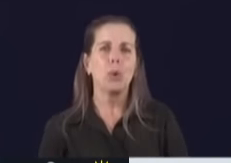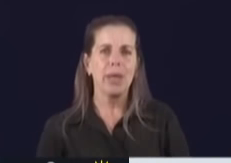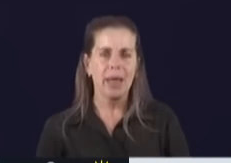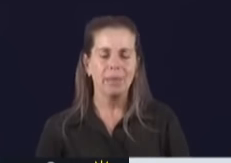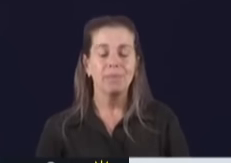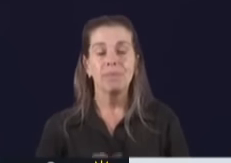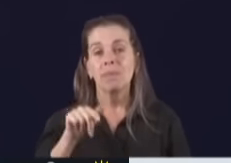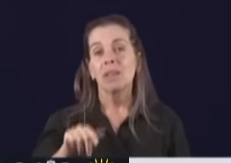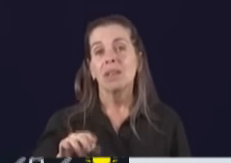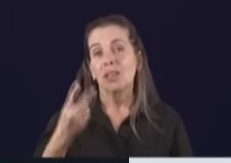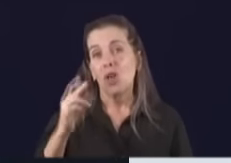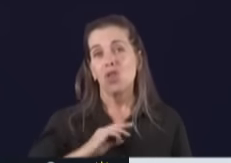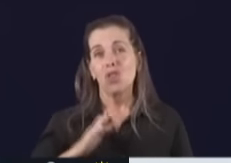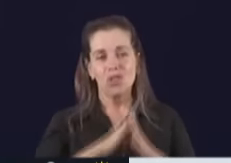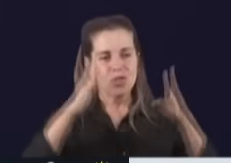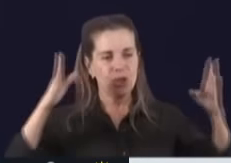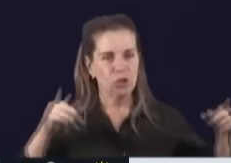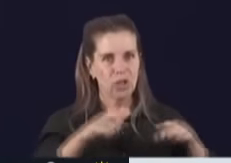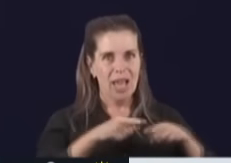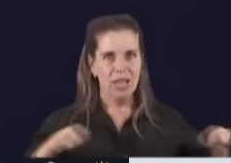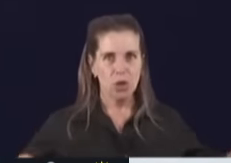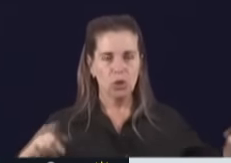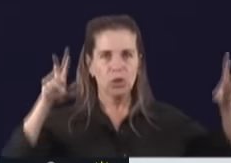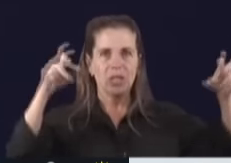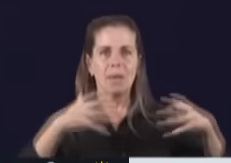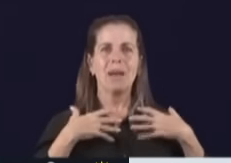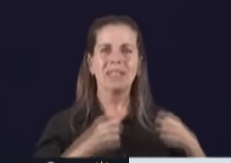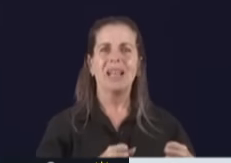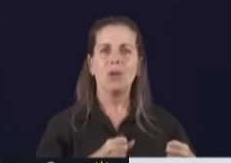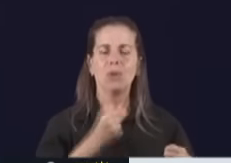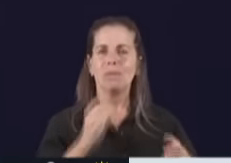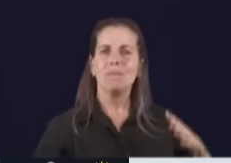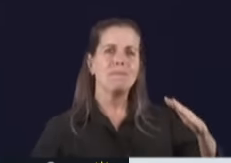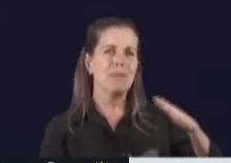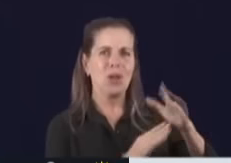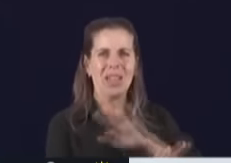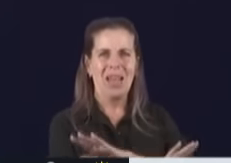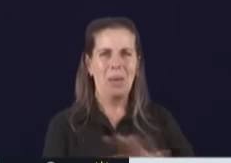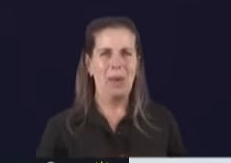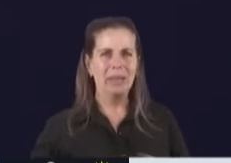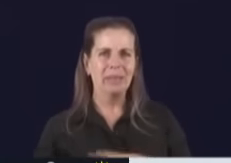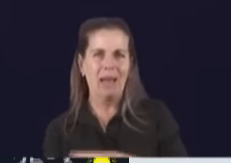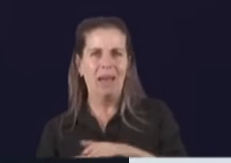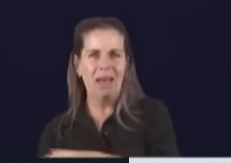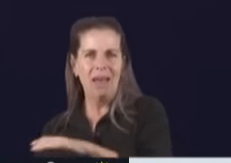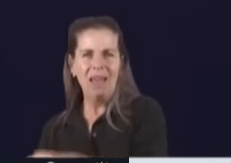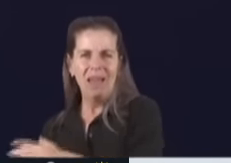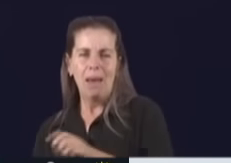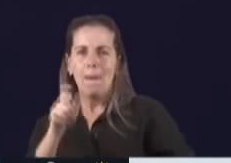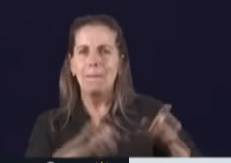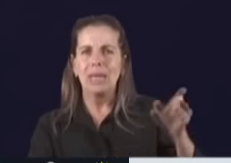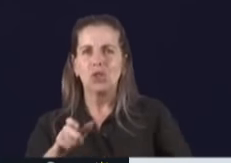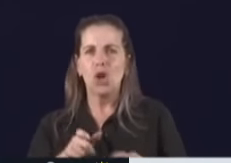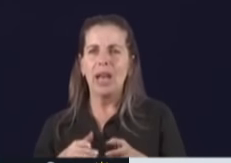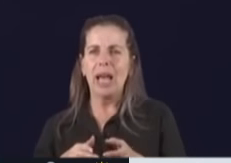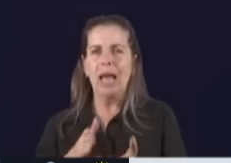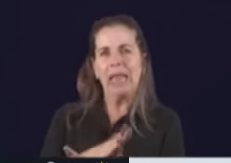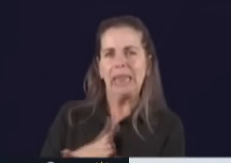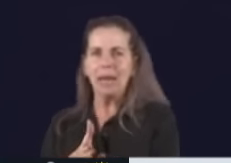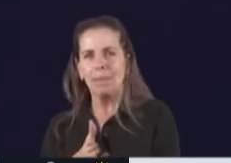salud dejó de ser una caja negra. Se puso fin a los curros legales y con intermediaciones innecesarias que absorbían